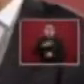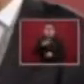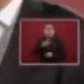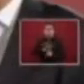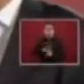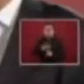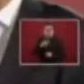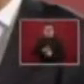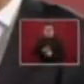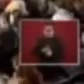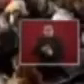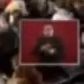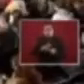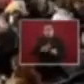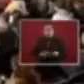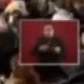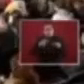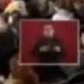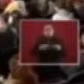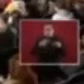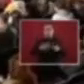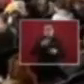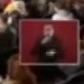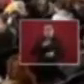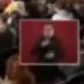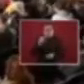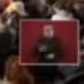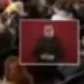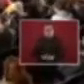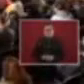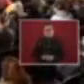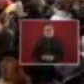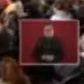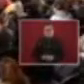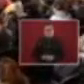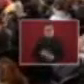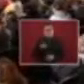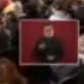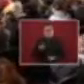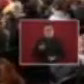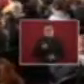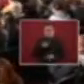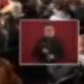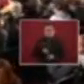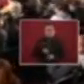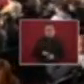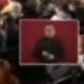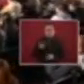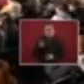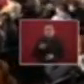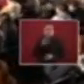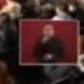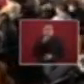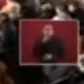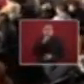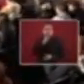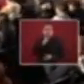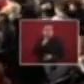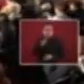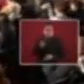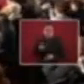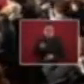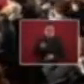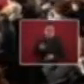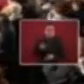yo. A ver, y les diría que los cosa que es una flor al gobierno, ¿no? Dos o tres precisiones. Uno,